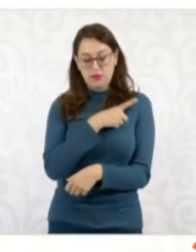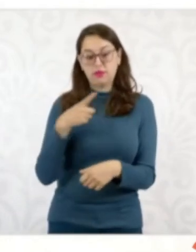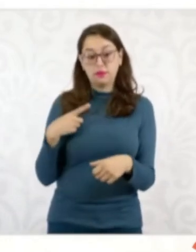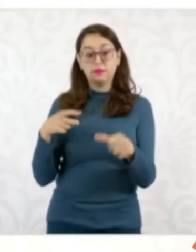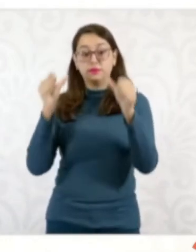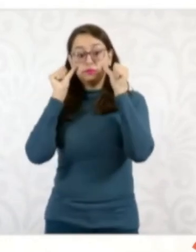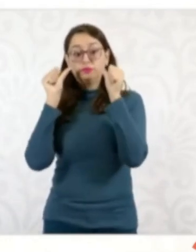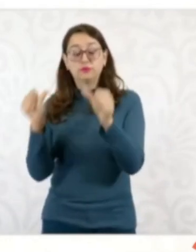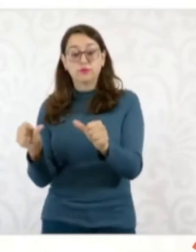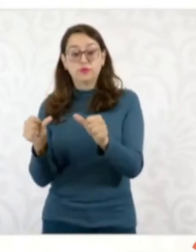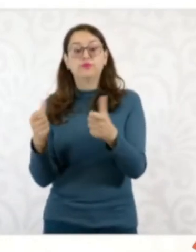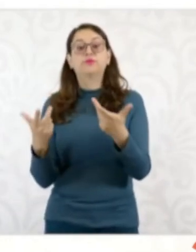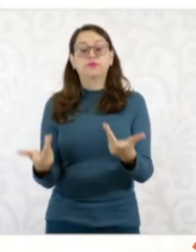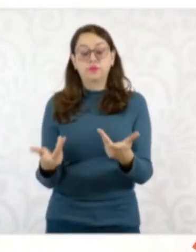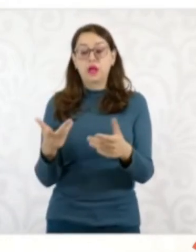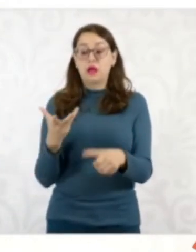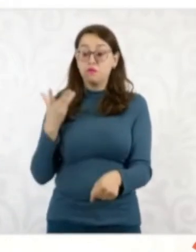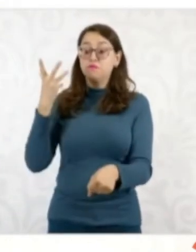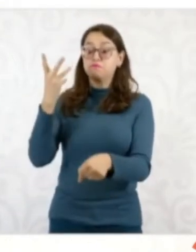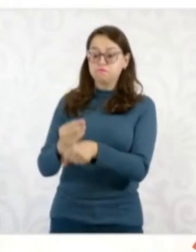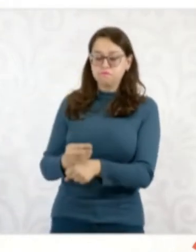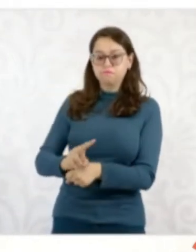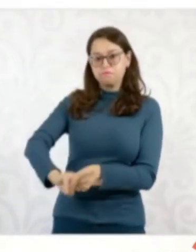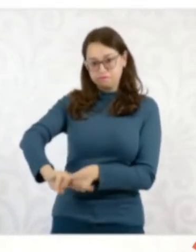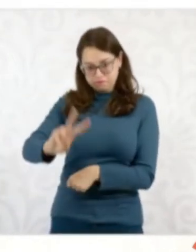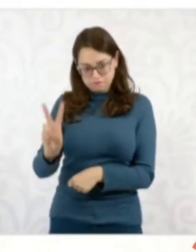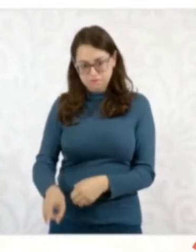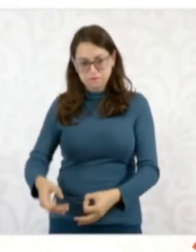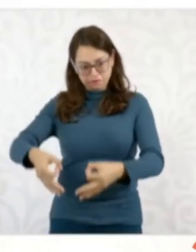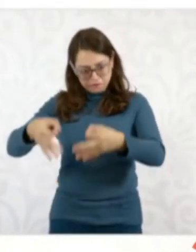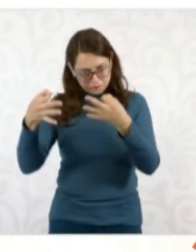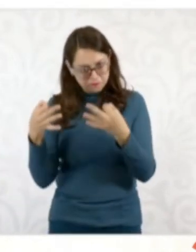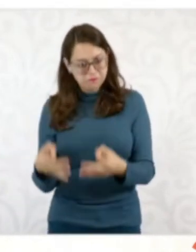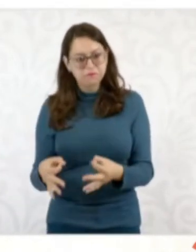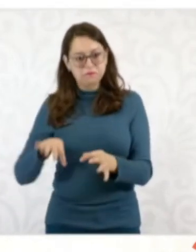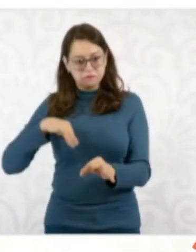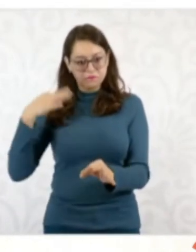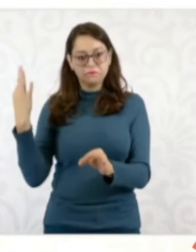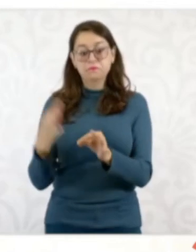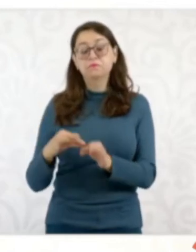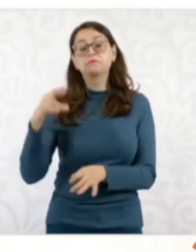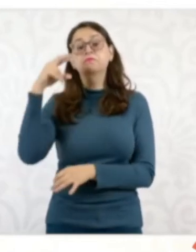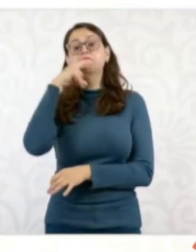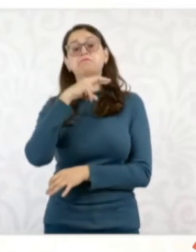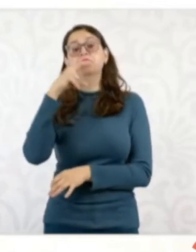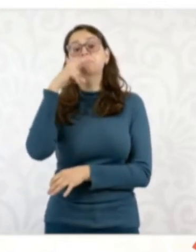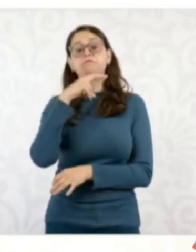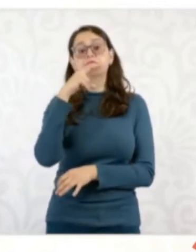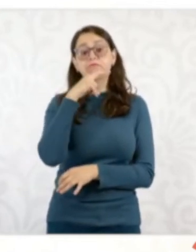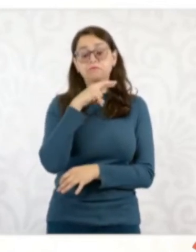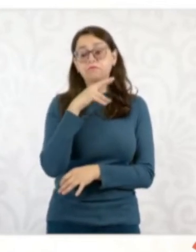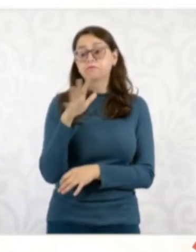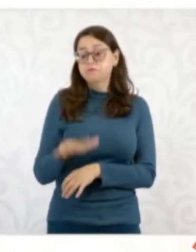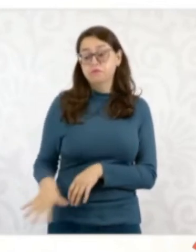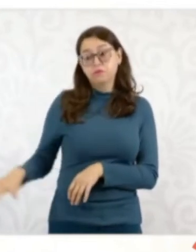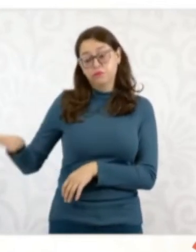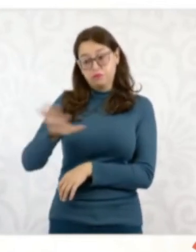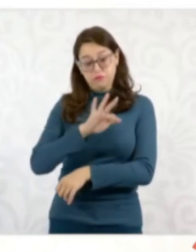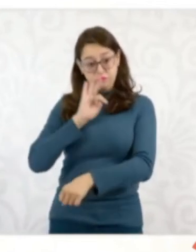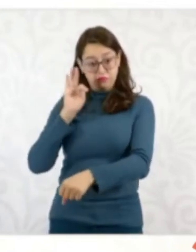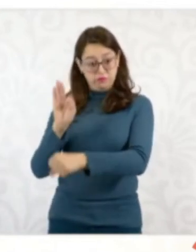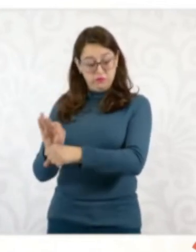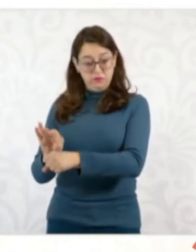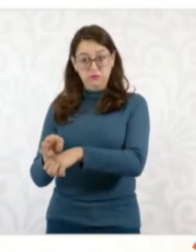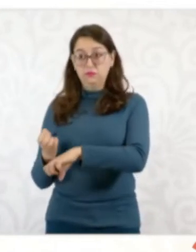esta reparación transformadora, adecuada, efectiva, rápida y proporcional, y las